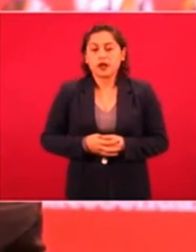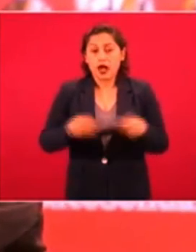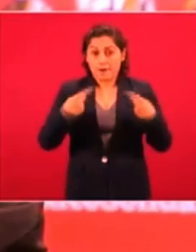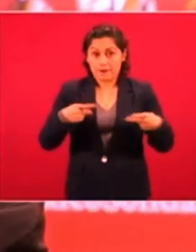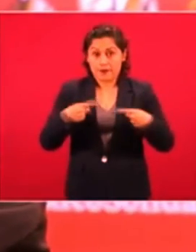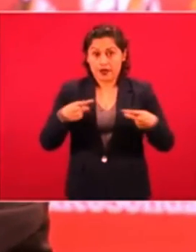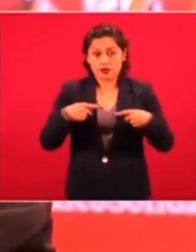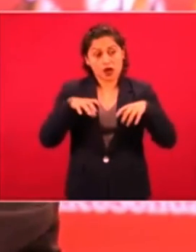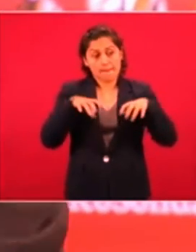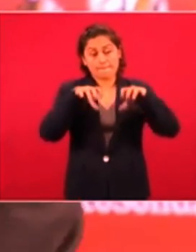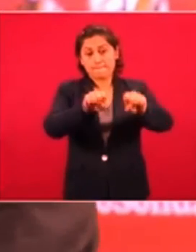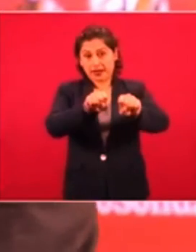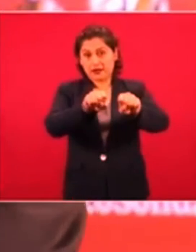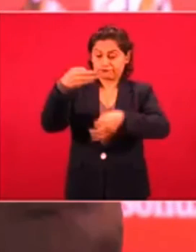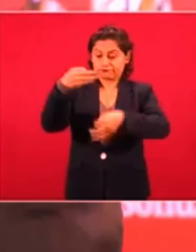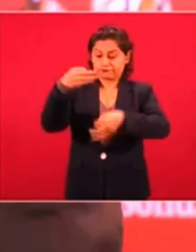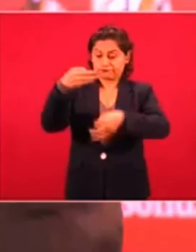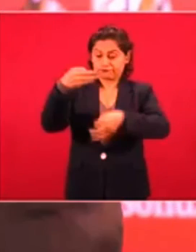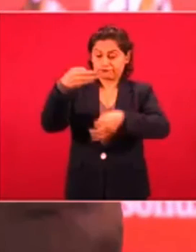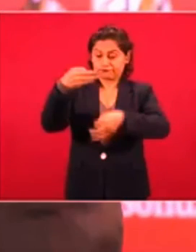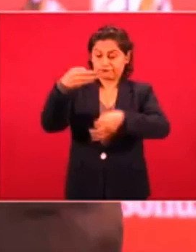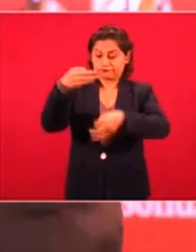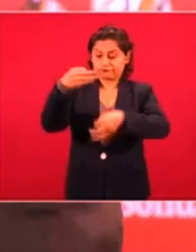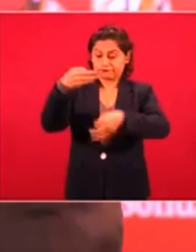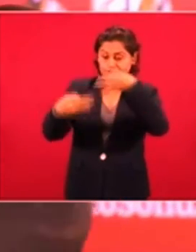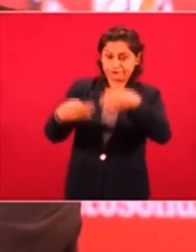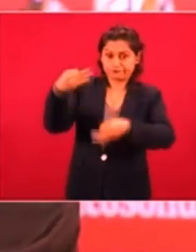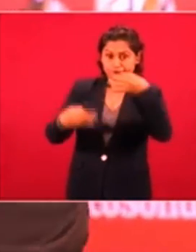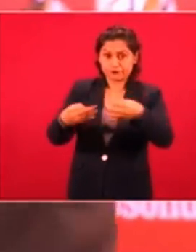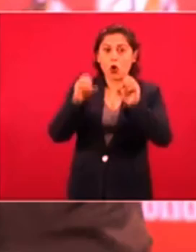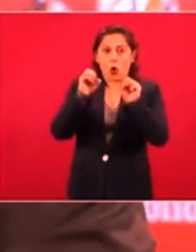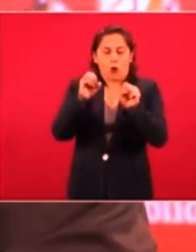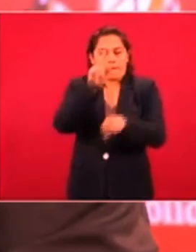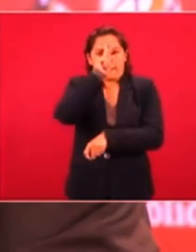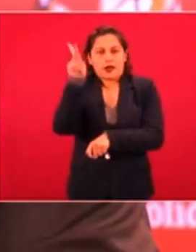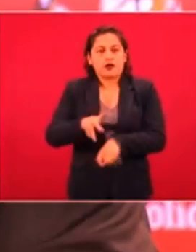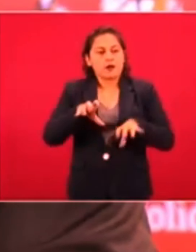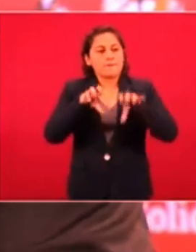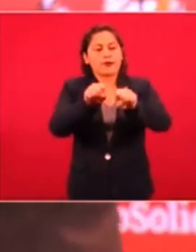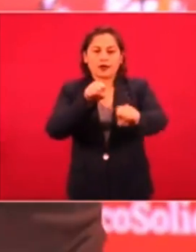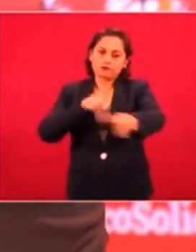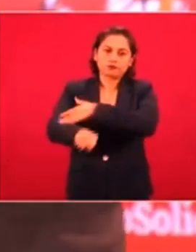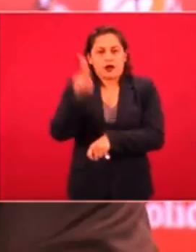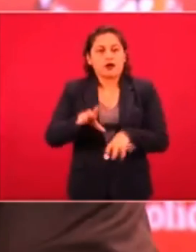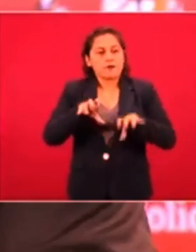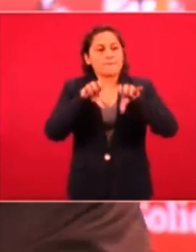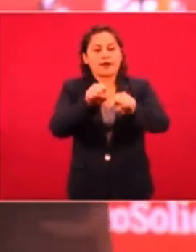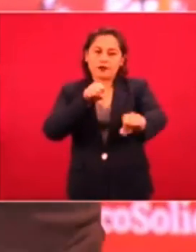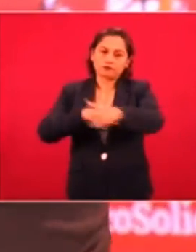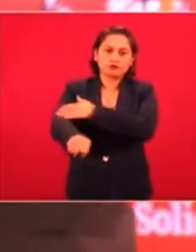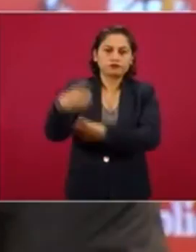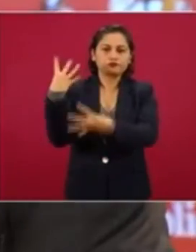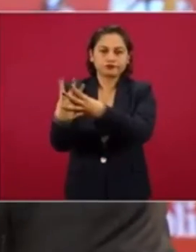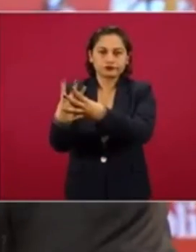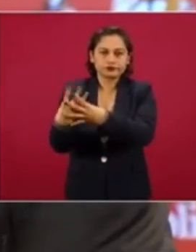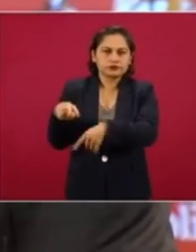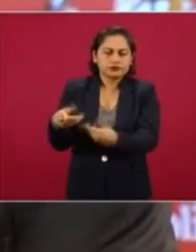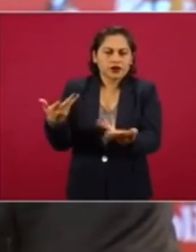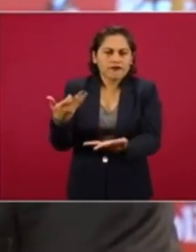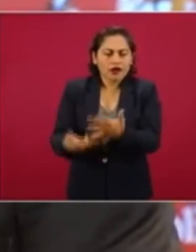a alguien a proceso, que se enjuice a alguien, incluso que se encarcele a alguien, que es inocente, que es inocente.